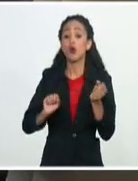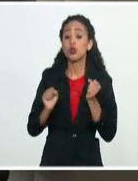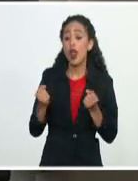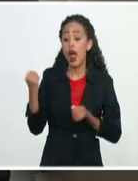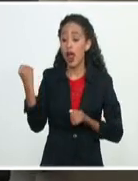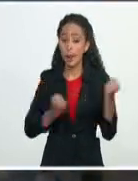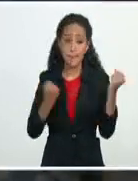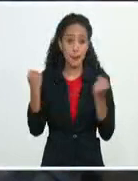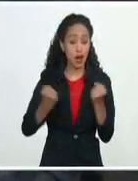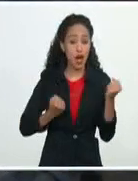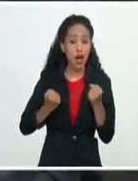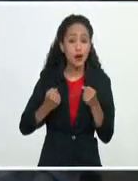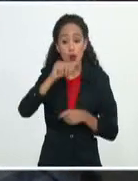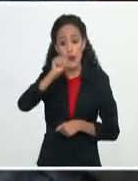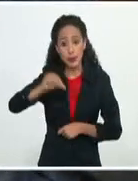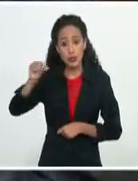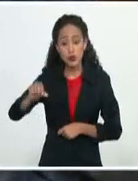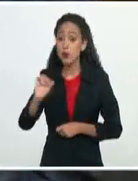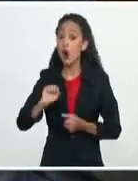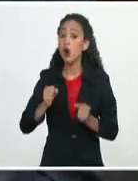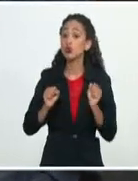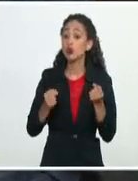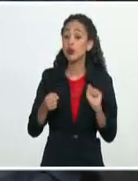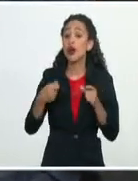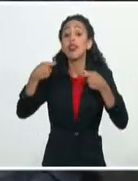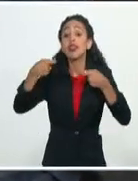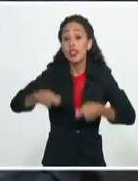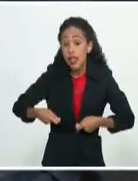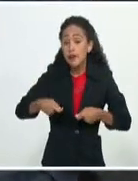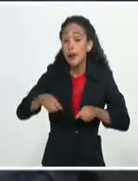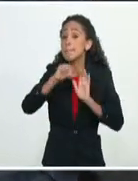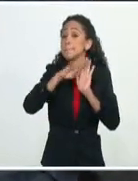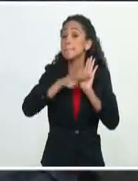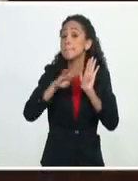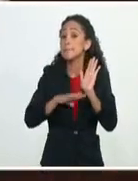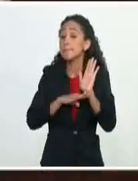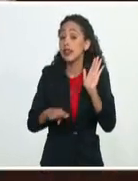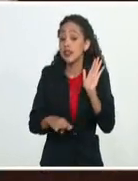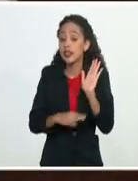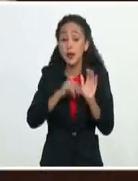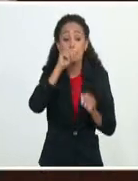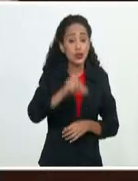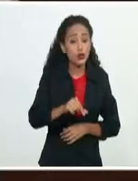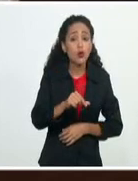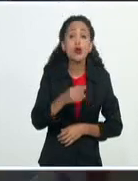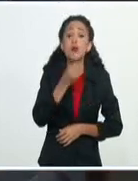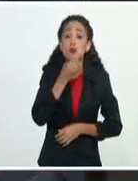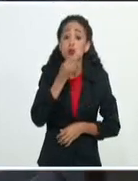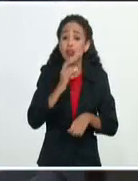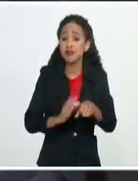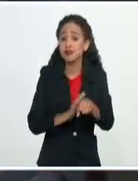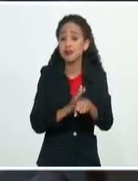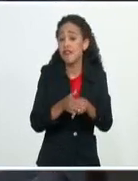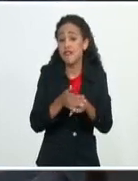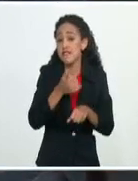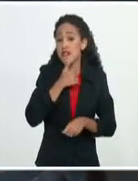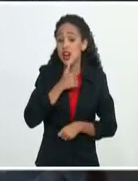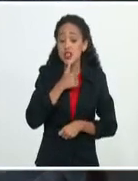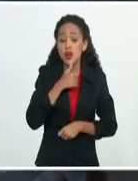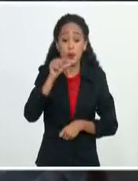personas. Reiteramos que hay que reforzar las medidas con los vulnerables. Hay que reducir